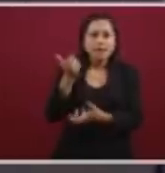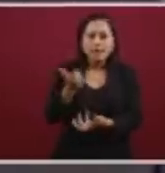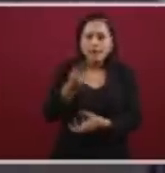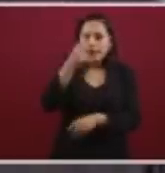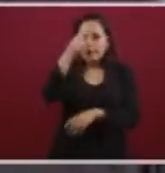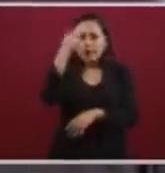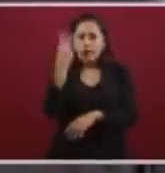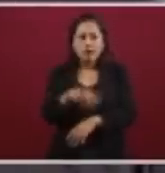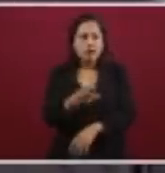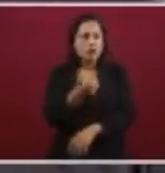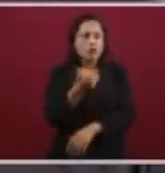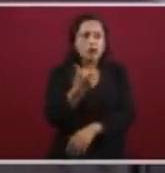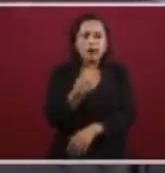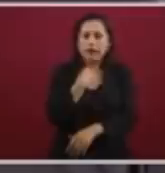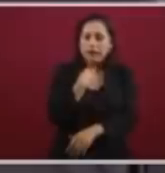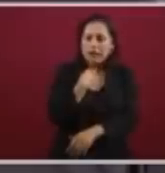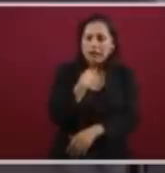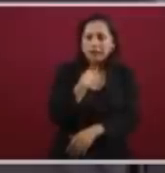privatizar